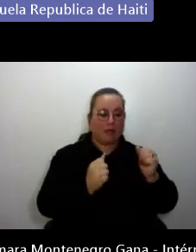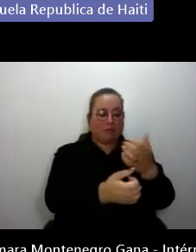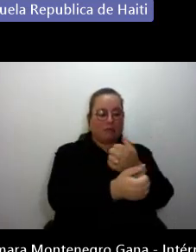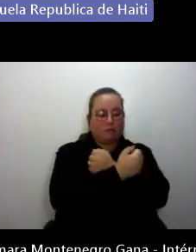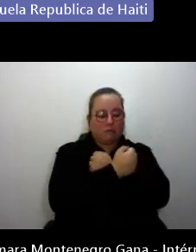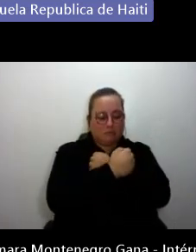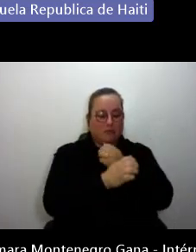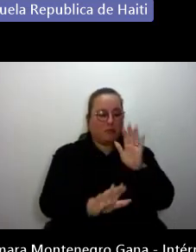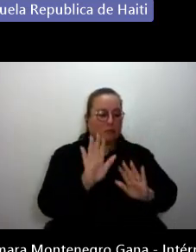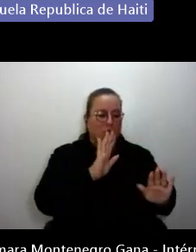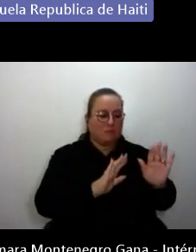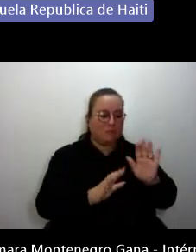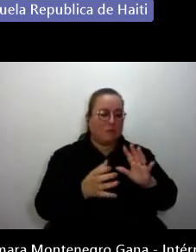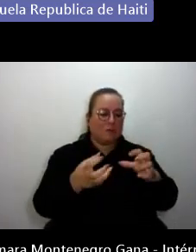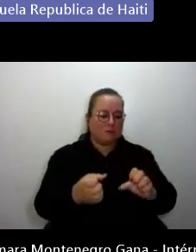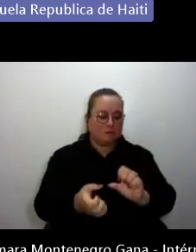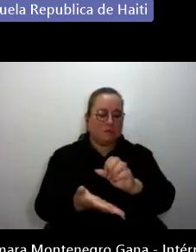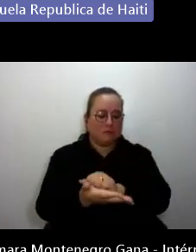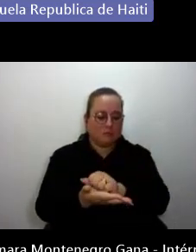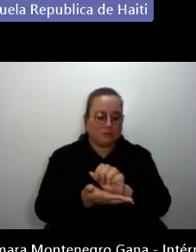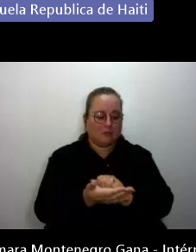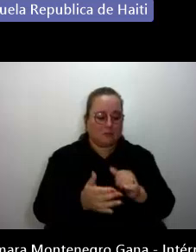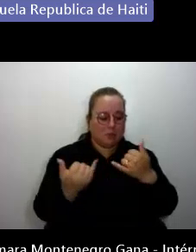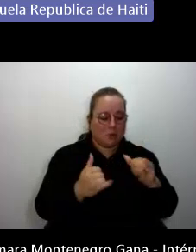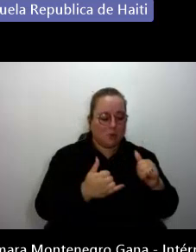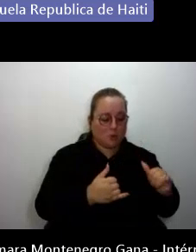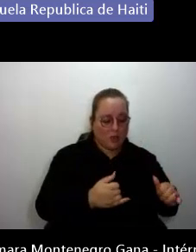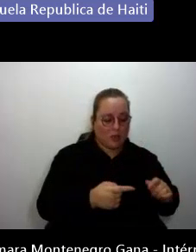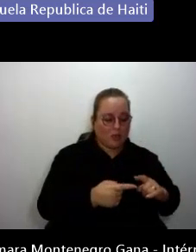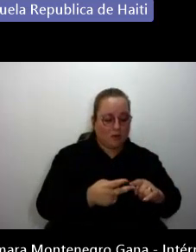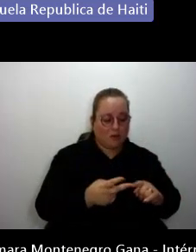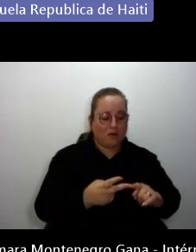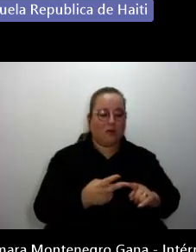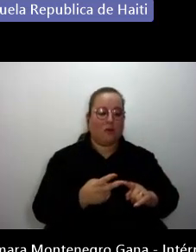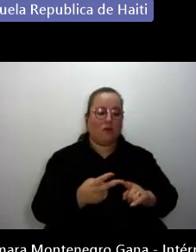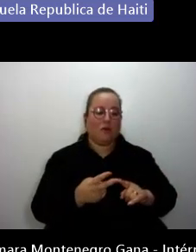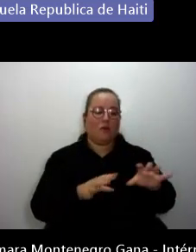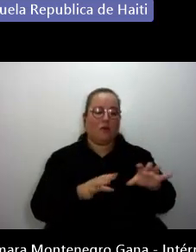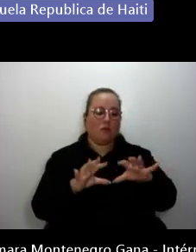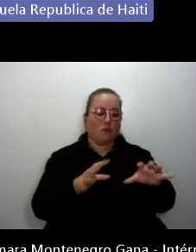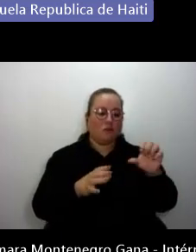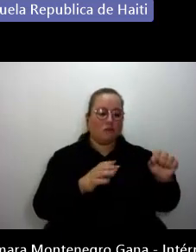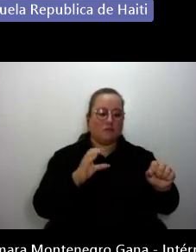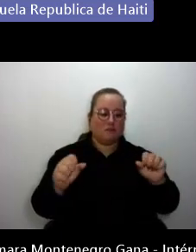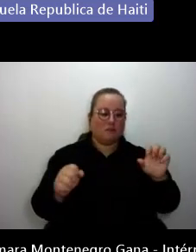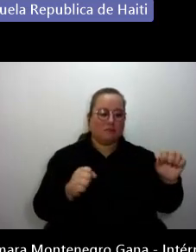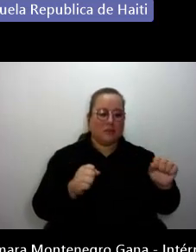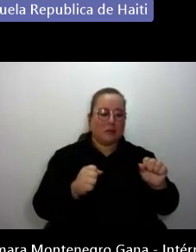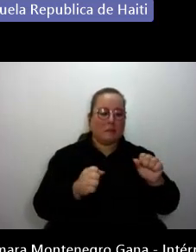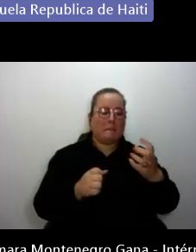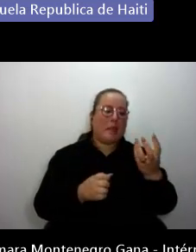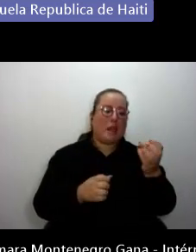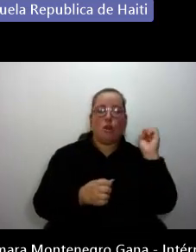exactamente, masas, juegos con texturas, cosas para poder apretar,